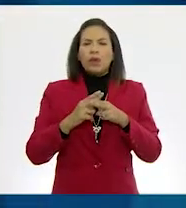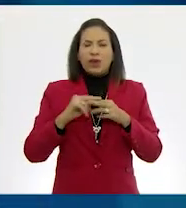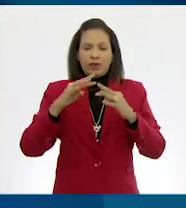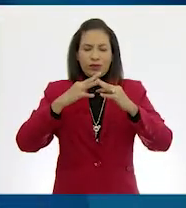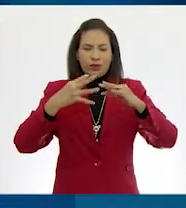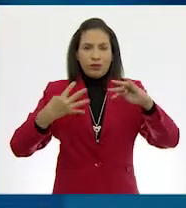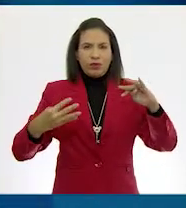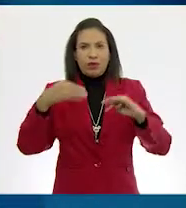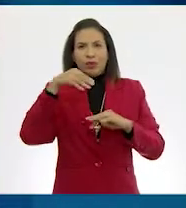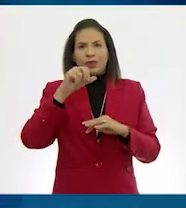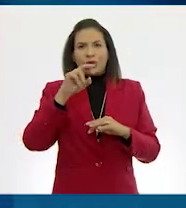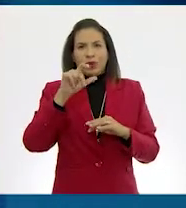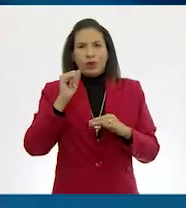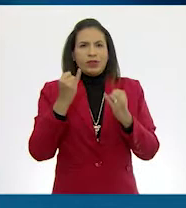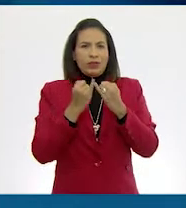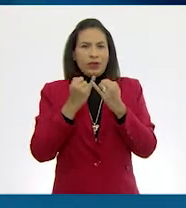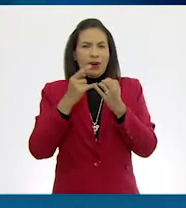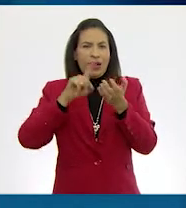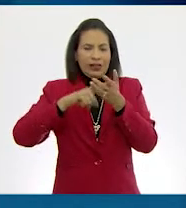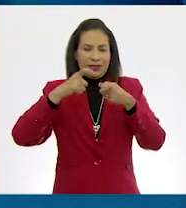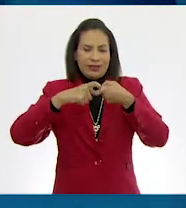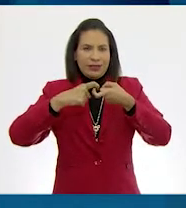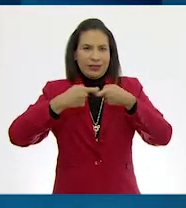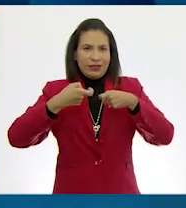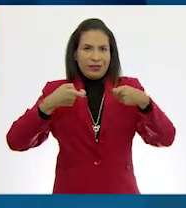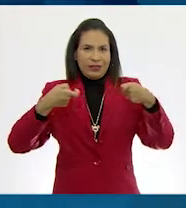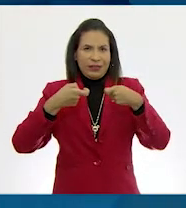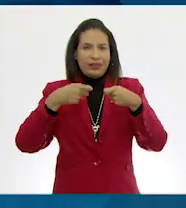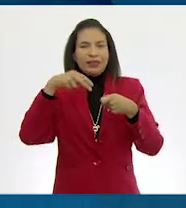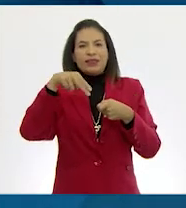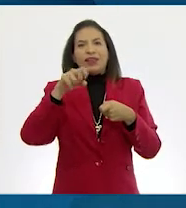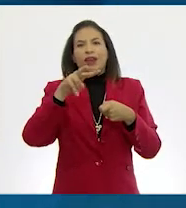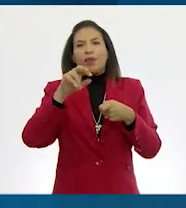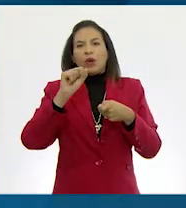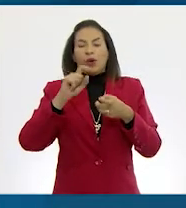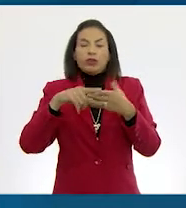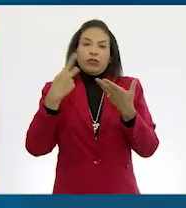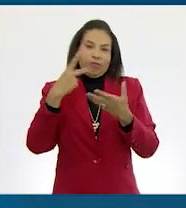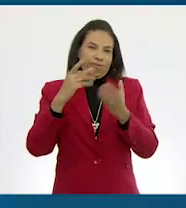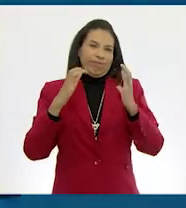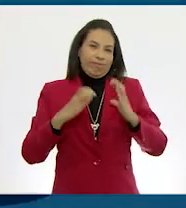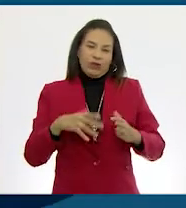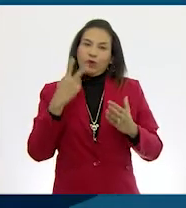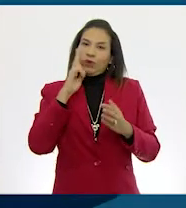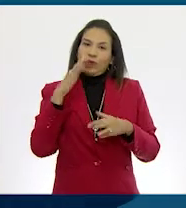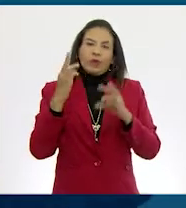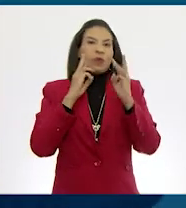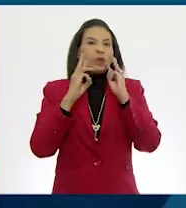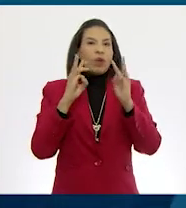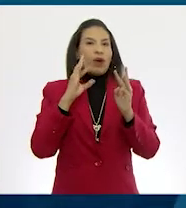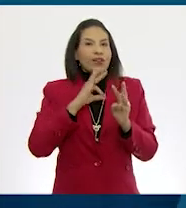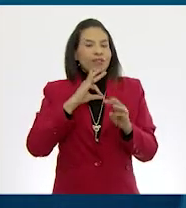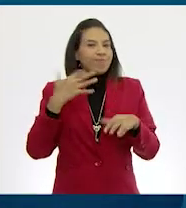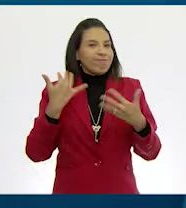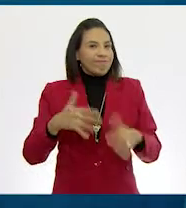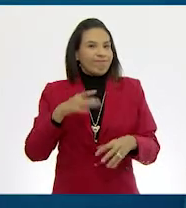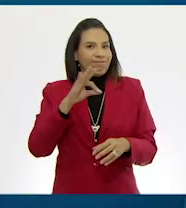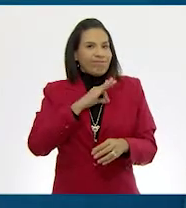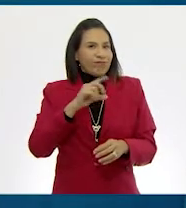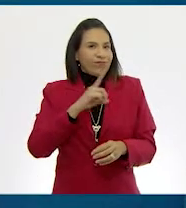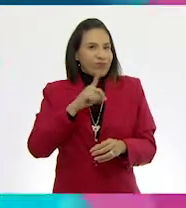y nervios mojado y dato más interesante es una capacidad increíble